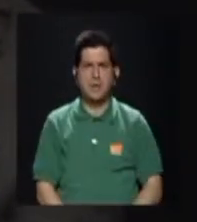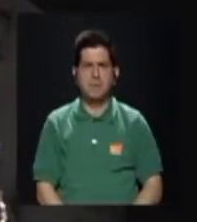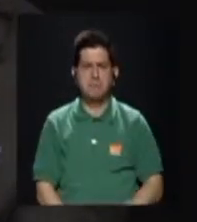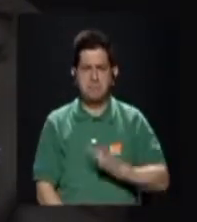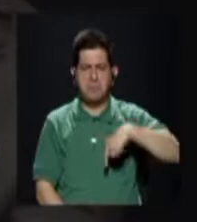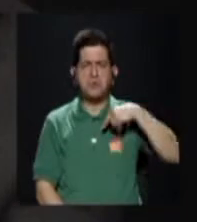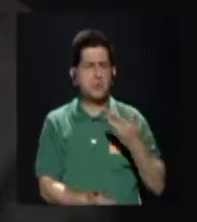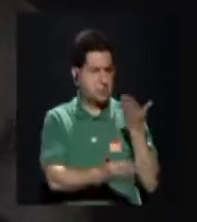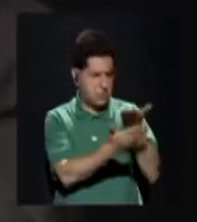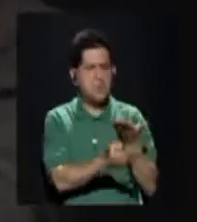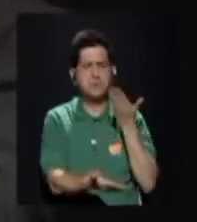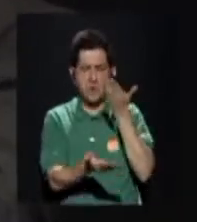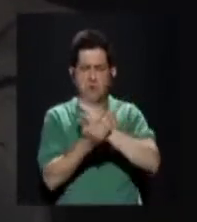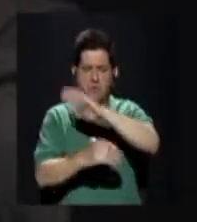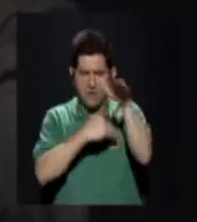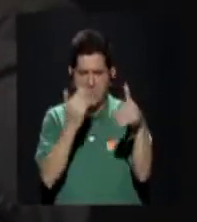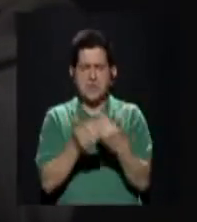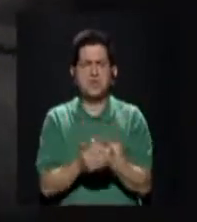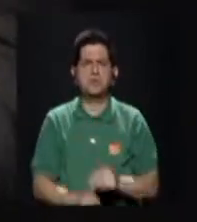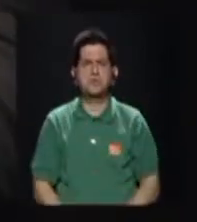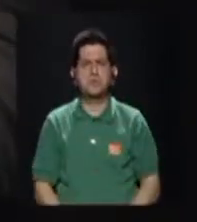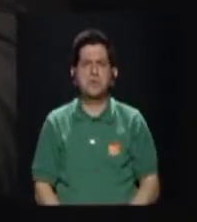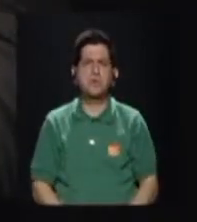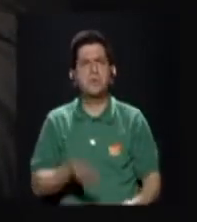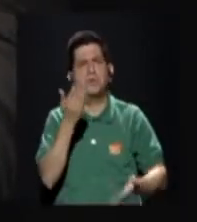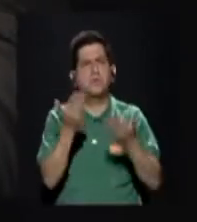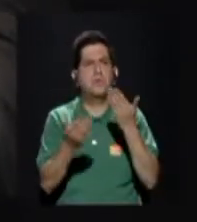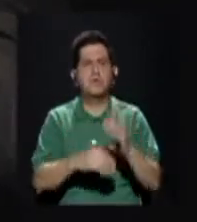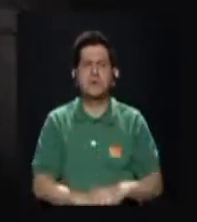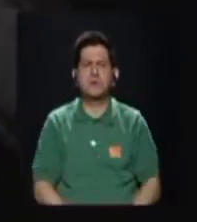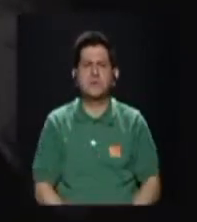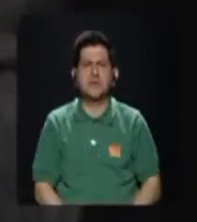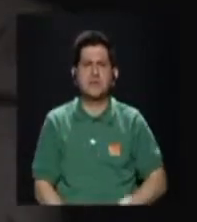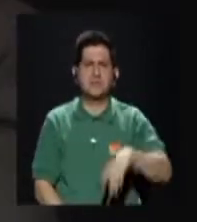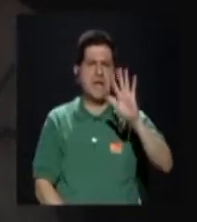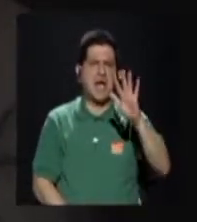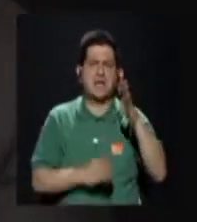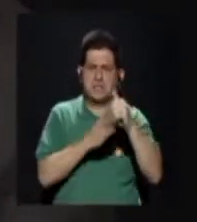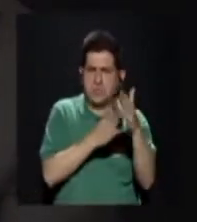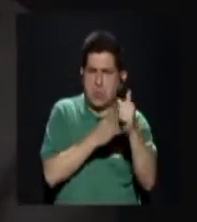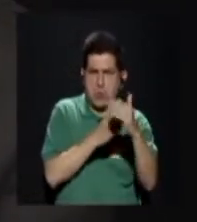Conseguimos ofertas, todo andaba a andaba a $5.